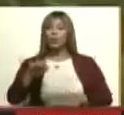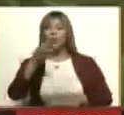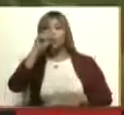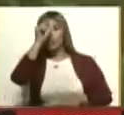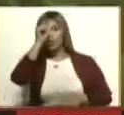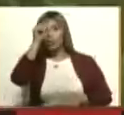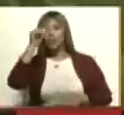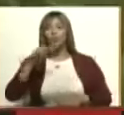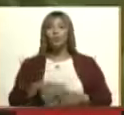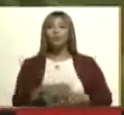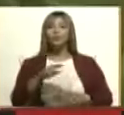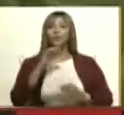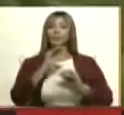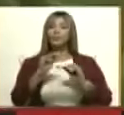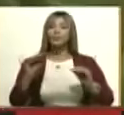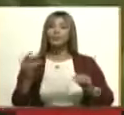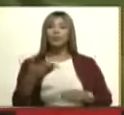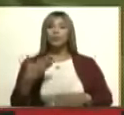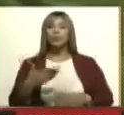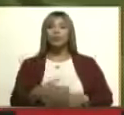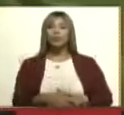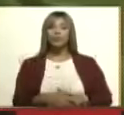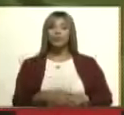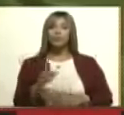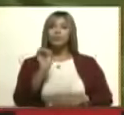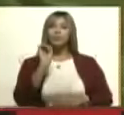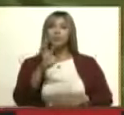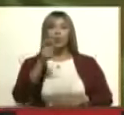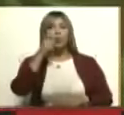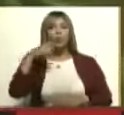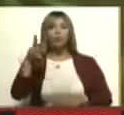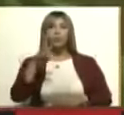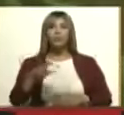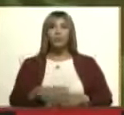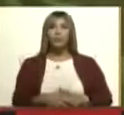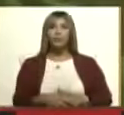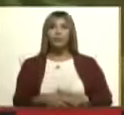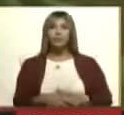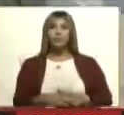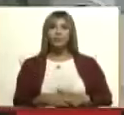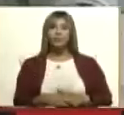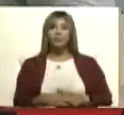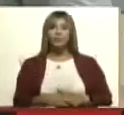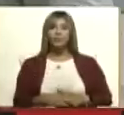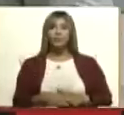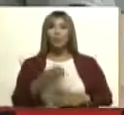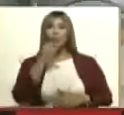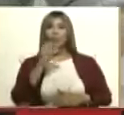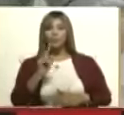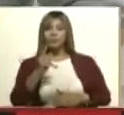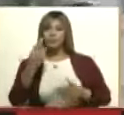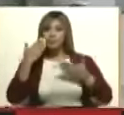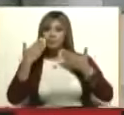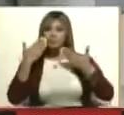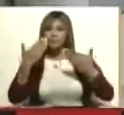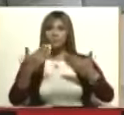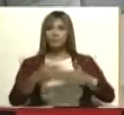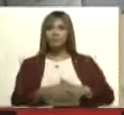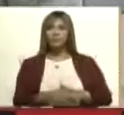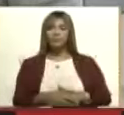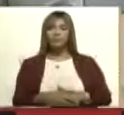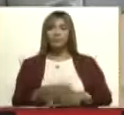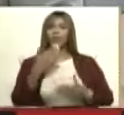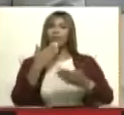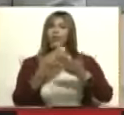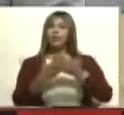tenemos una convocatoria importante. Su mensaje al pueblo venezolano. Bueno, en primer lugar saludarlo, darle